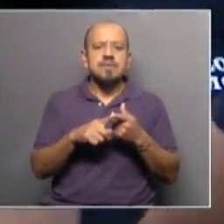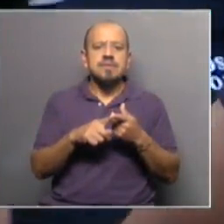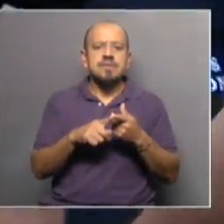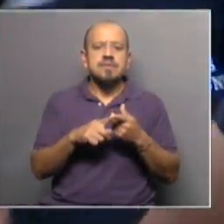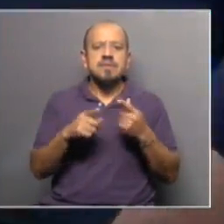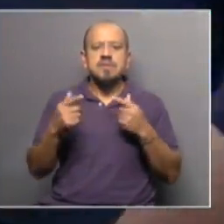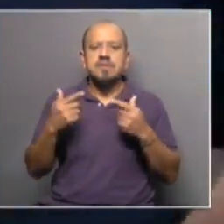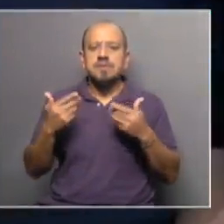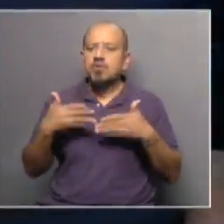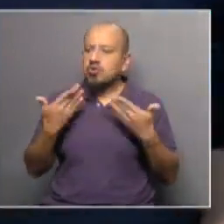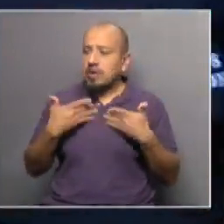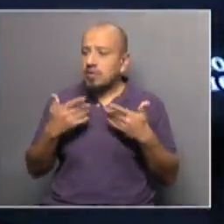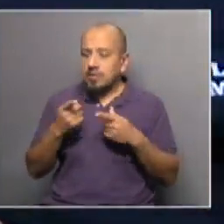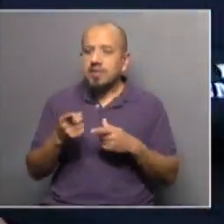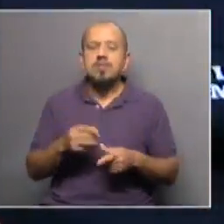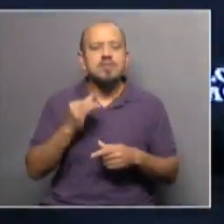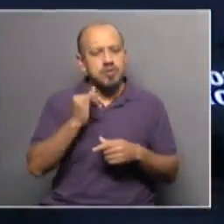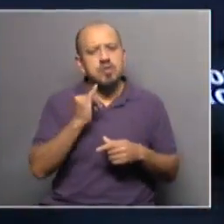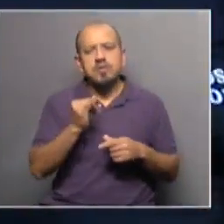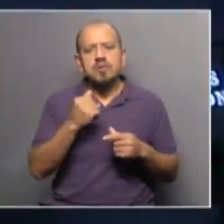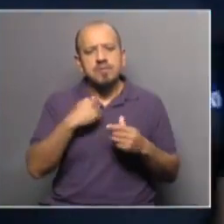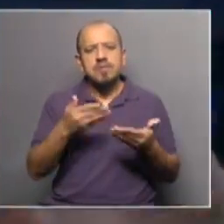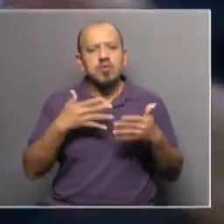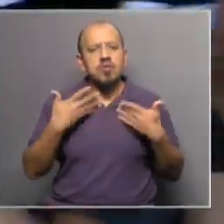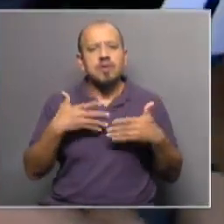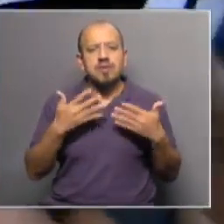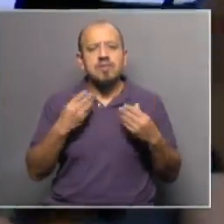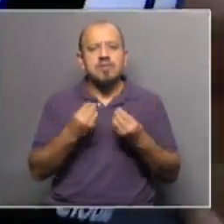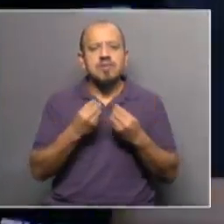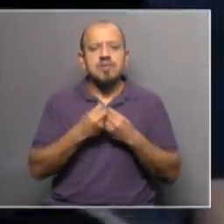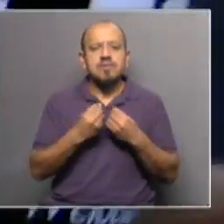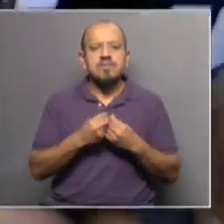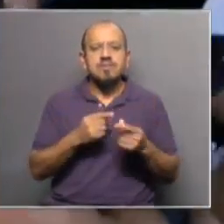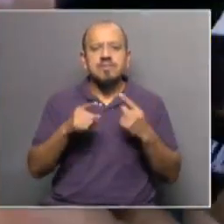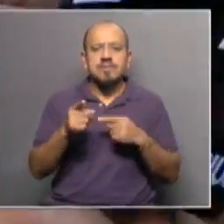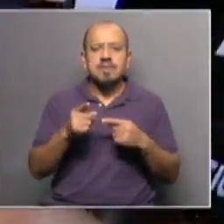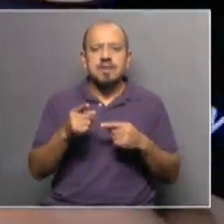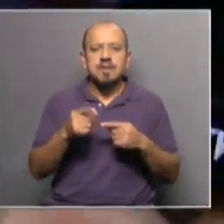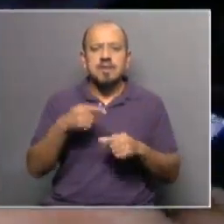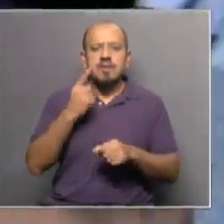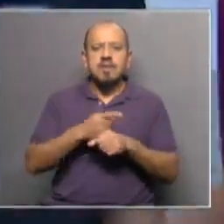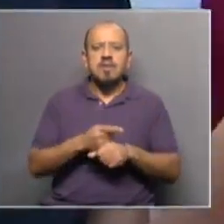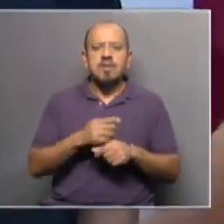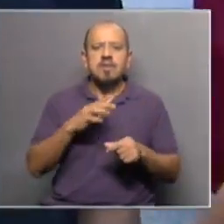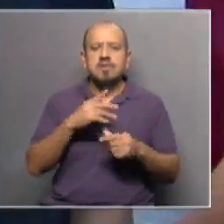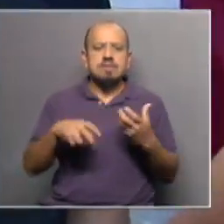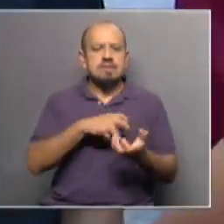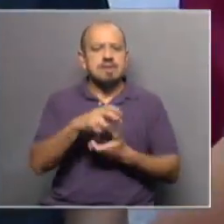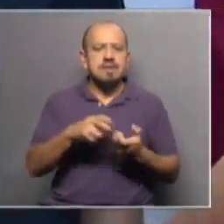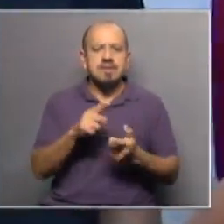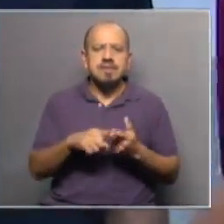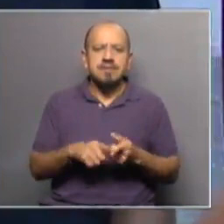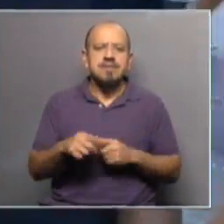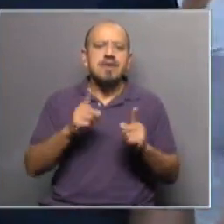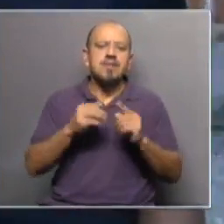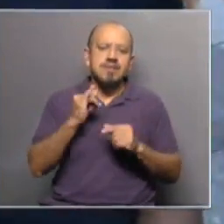¿Se divierten mucho? Sí, la verdad que sí, sí, nos divertimos mucho. ¿Y son disciplinados o arman mucho relajo? Y según, algunos